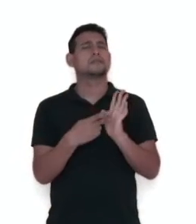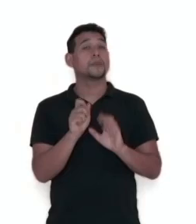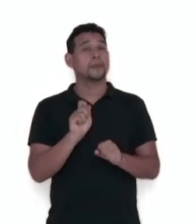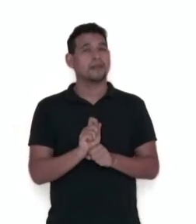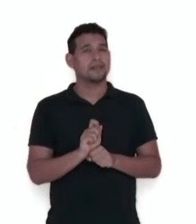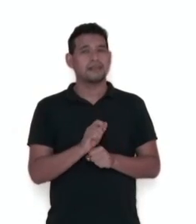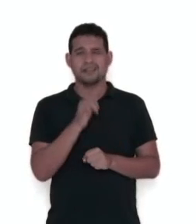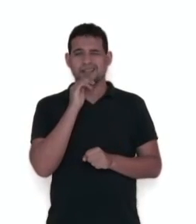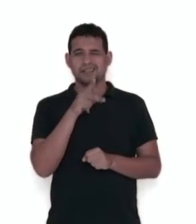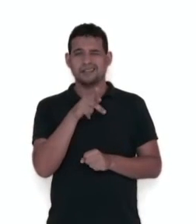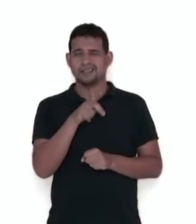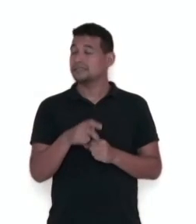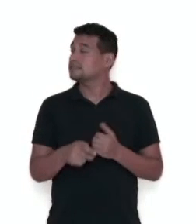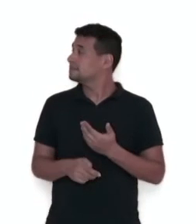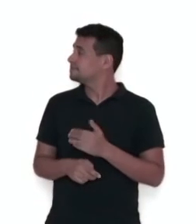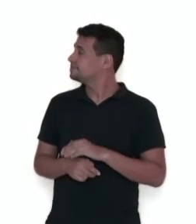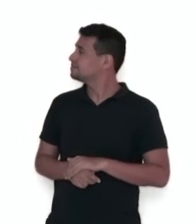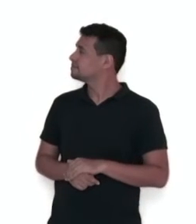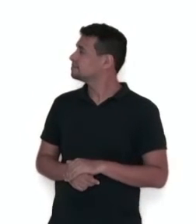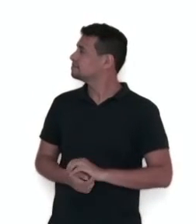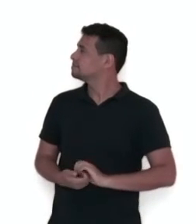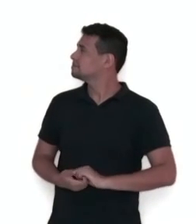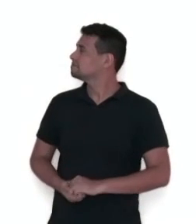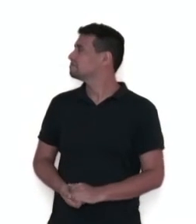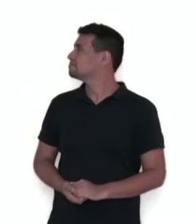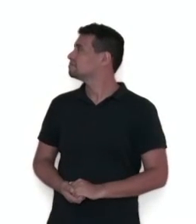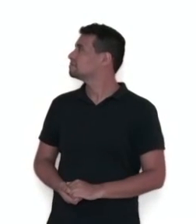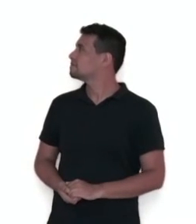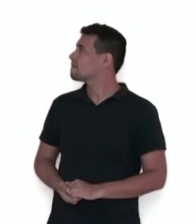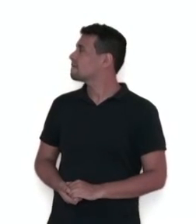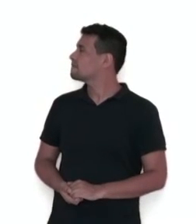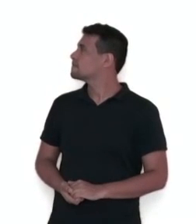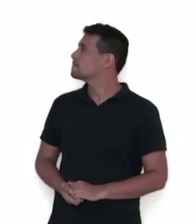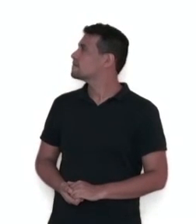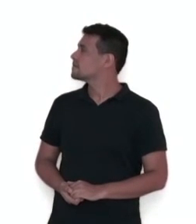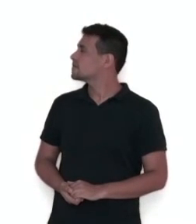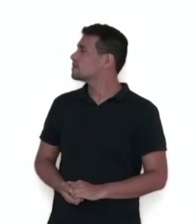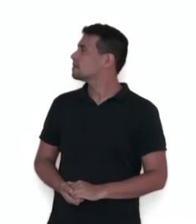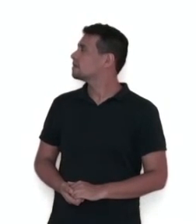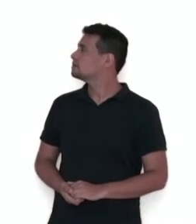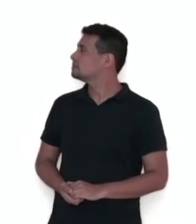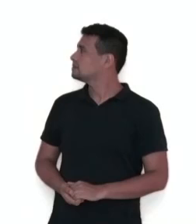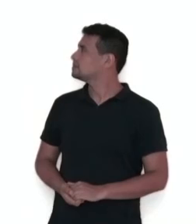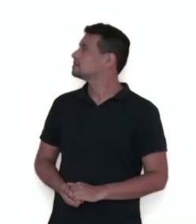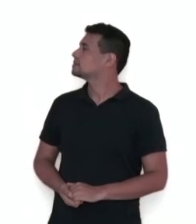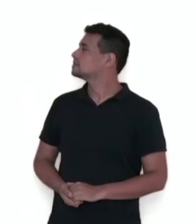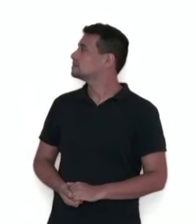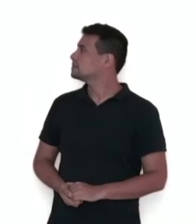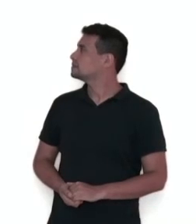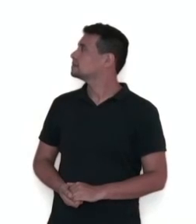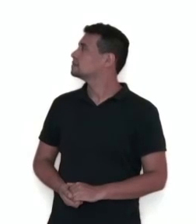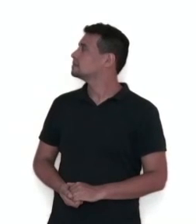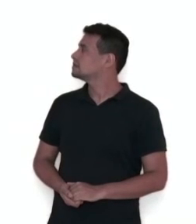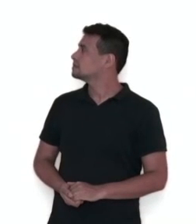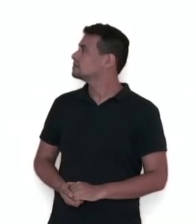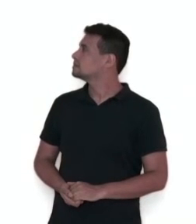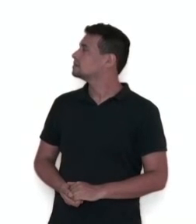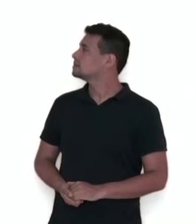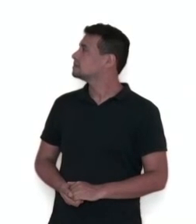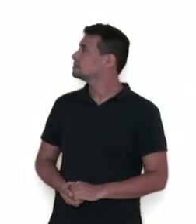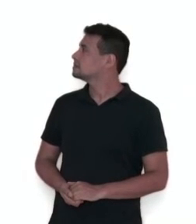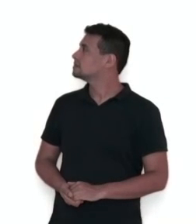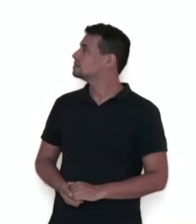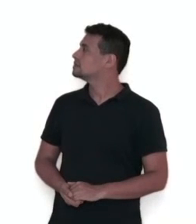me anidé, tú te anidaste, él o ella se anidó, nosotros o nosotras nos